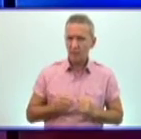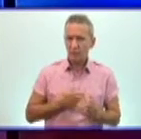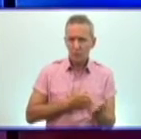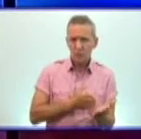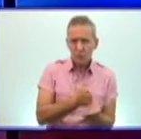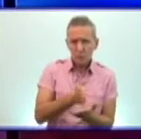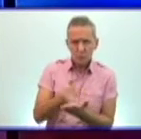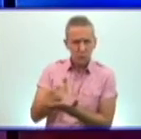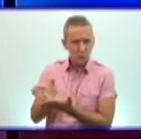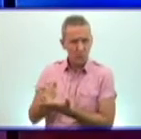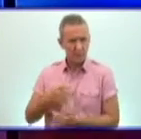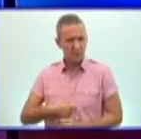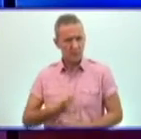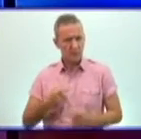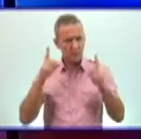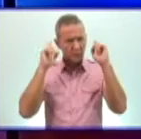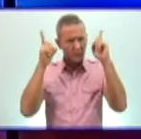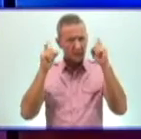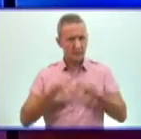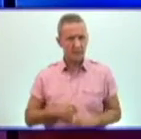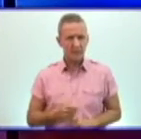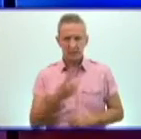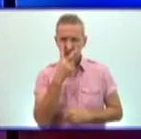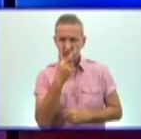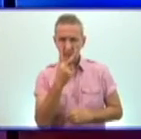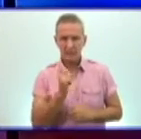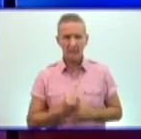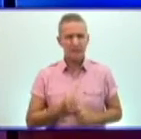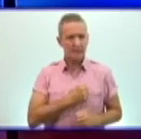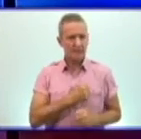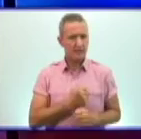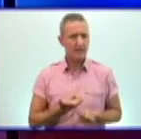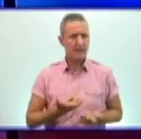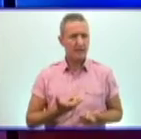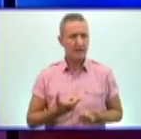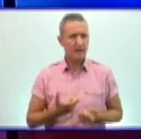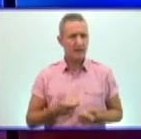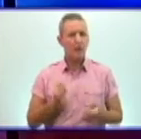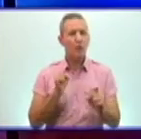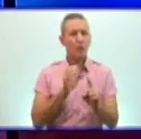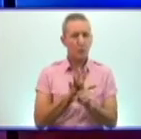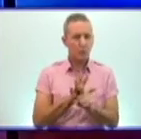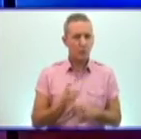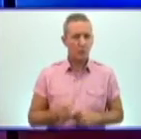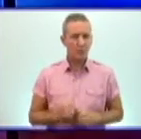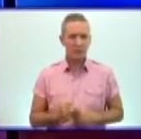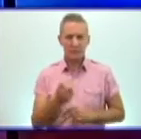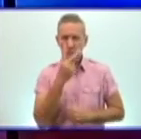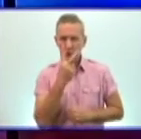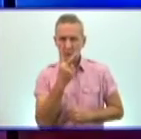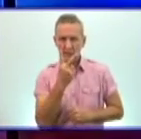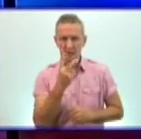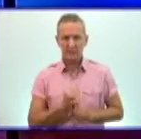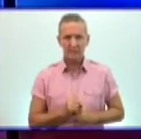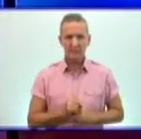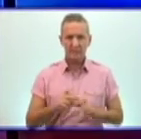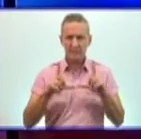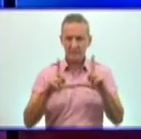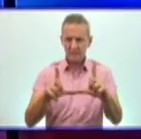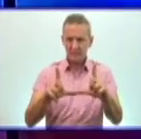de la cultura política. Y desde esa óptica, pues queremos, como siempre, comenzar por la visualización de una